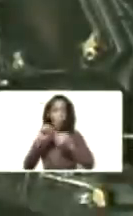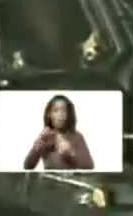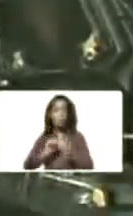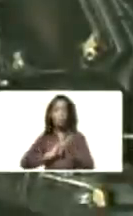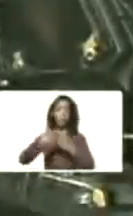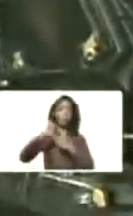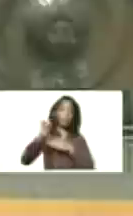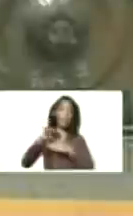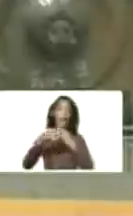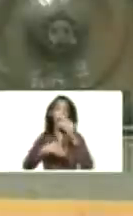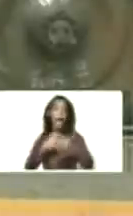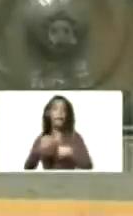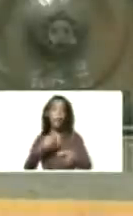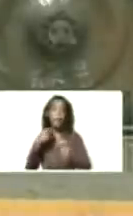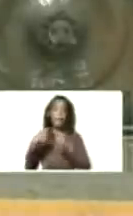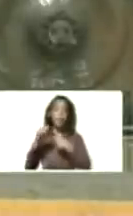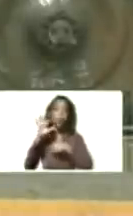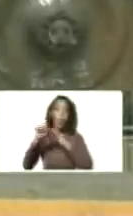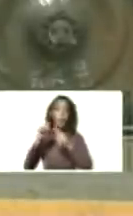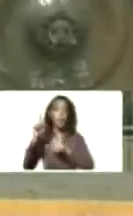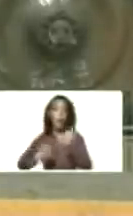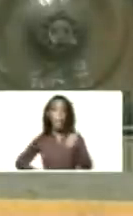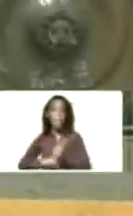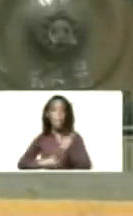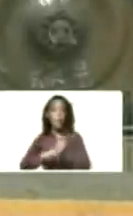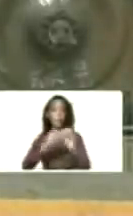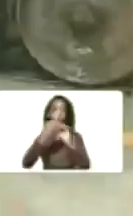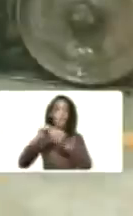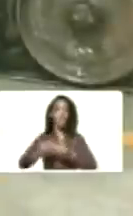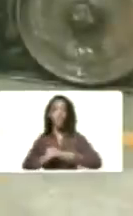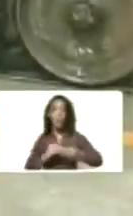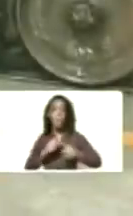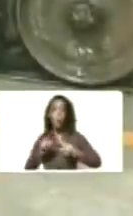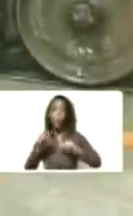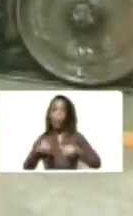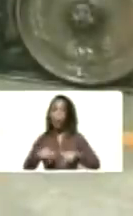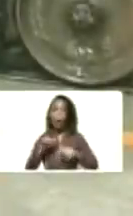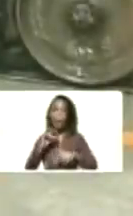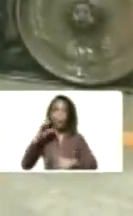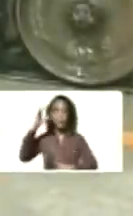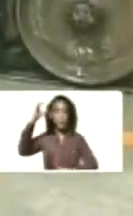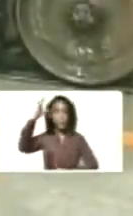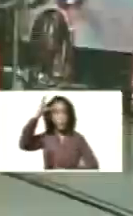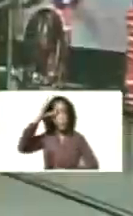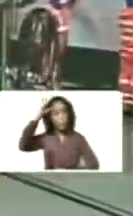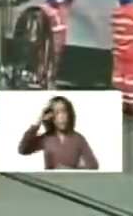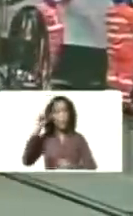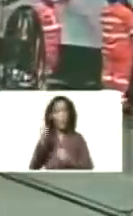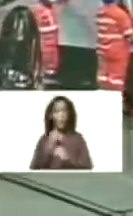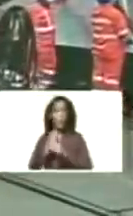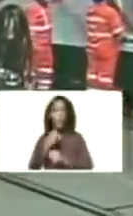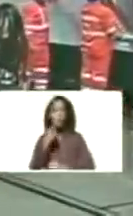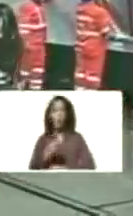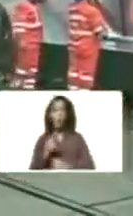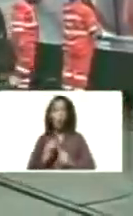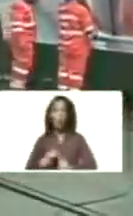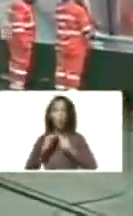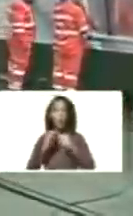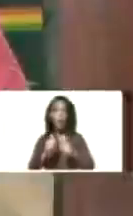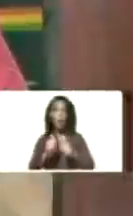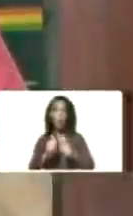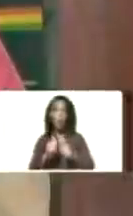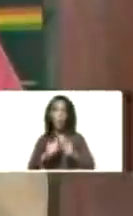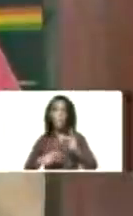para llevar a cabo estas repotenciaciones. Pero hoy, desde la conciencia como trabajadores, decimos que hemos iniciado